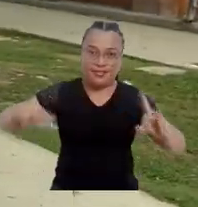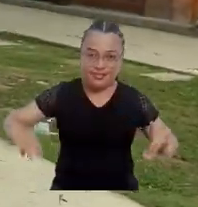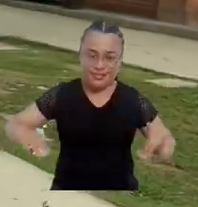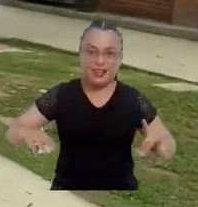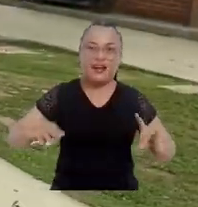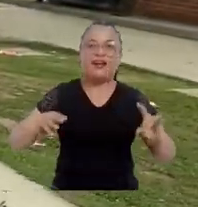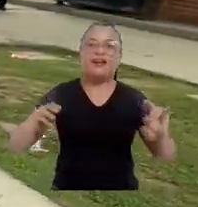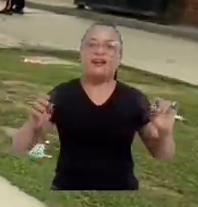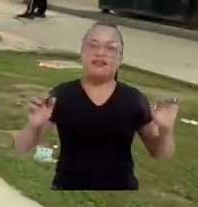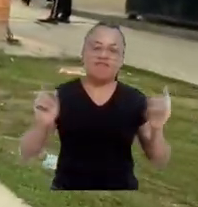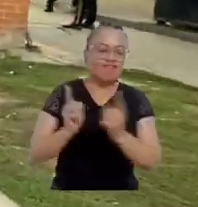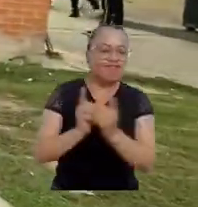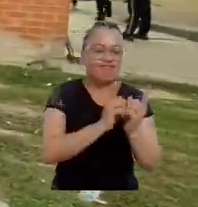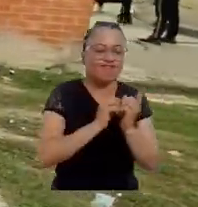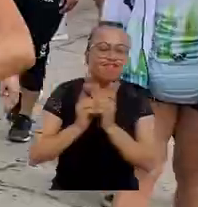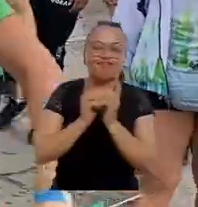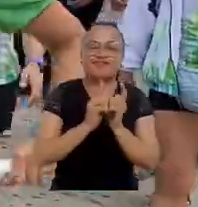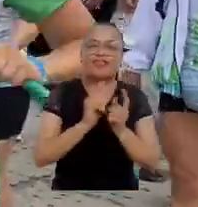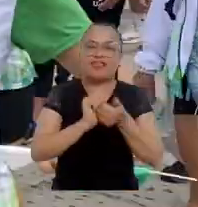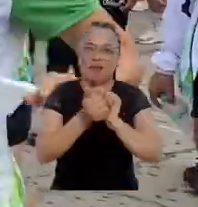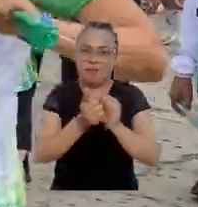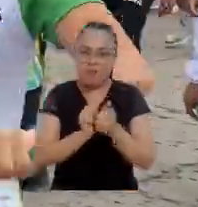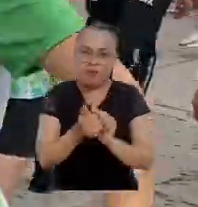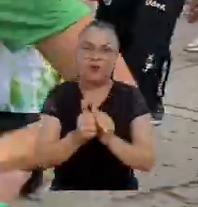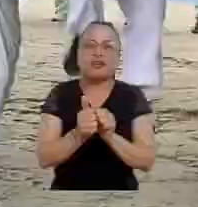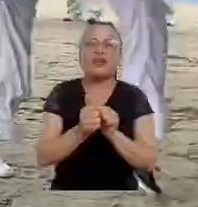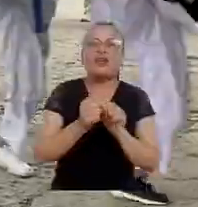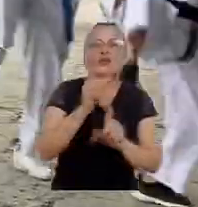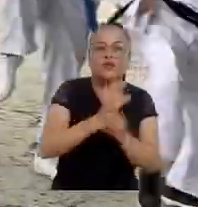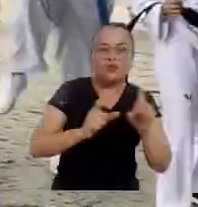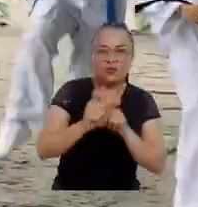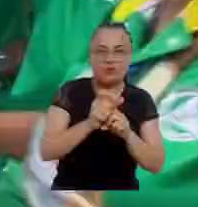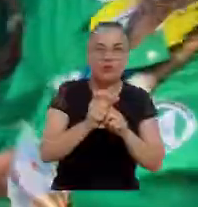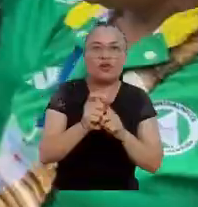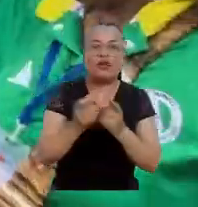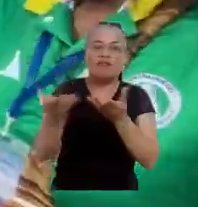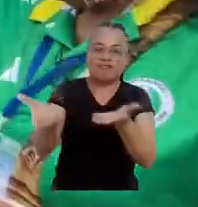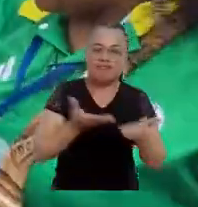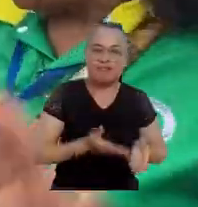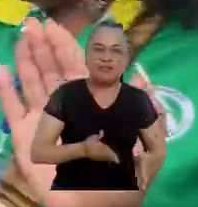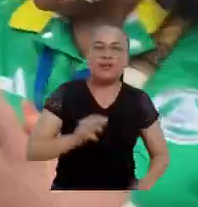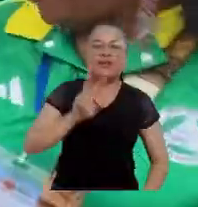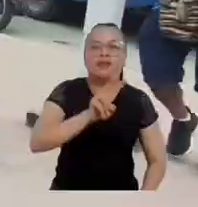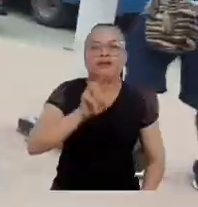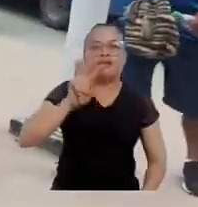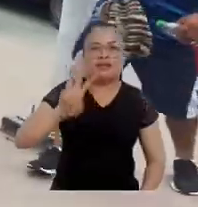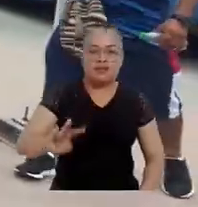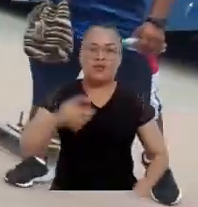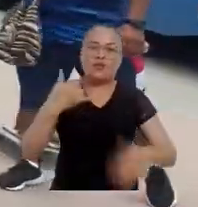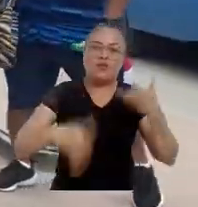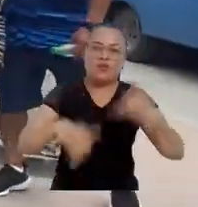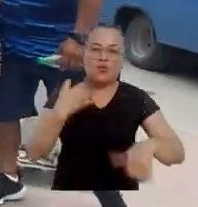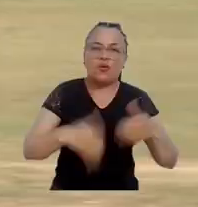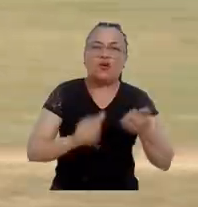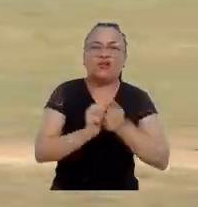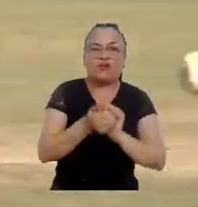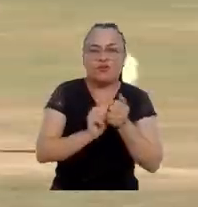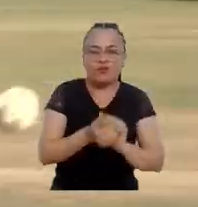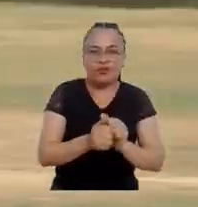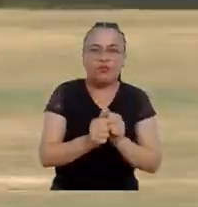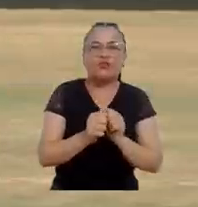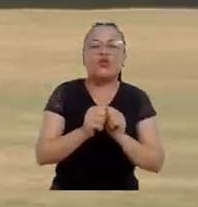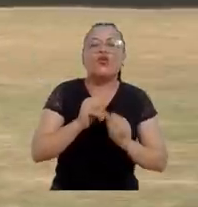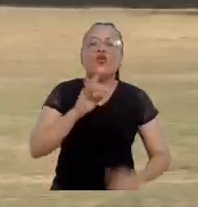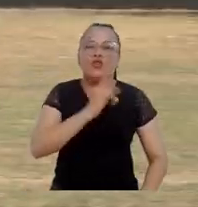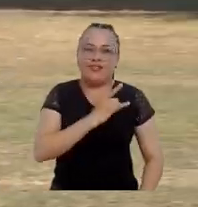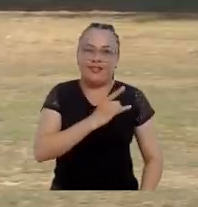La Universidad del Magdalena se convirtió en el epicentro del deporte y la cultura al albergar los 23 Juegos Deportivos Universitarios